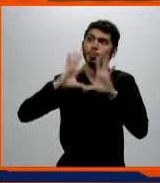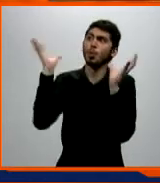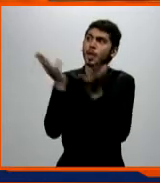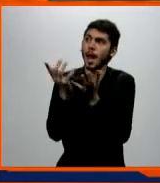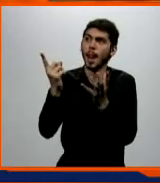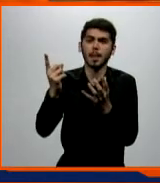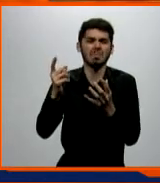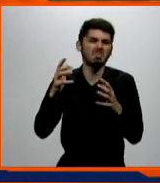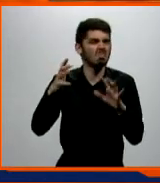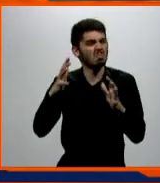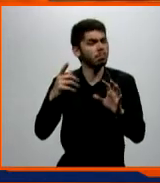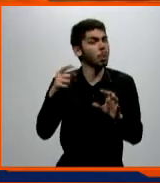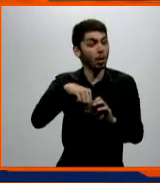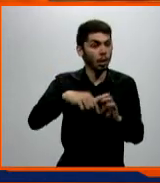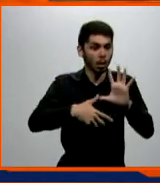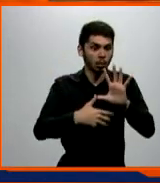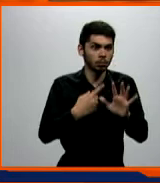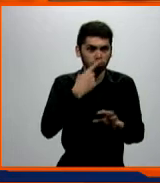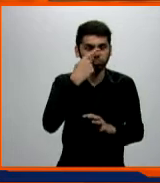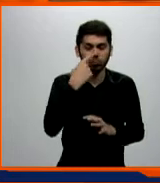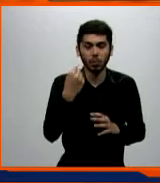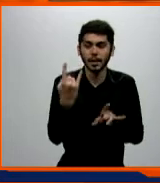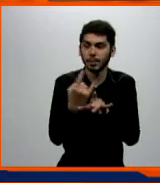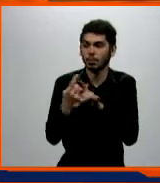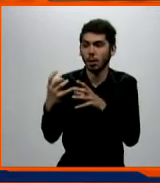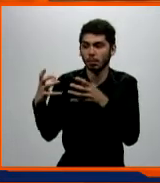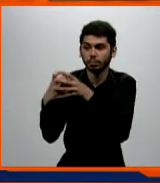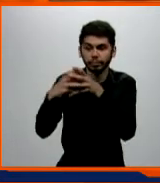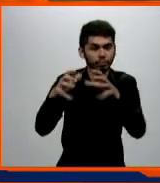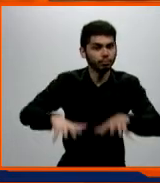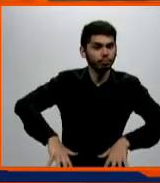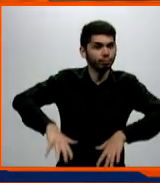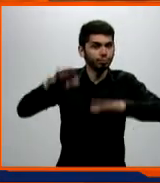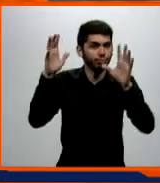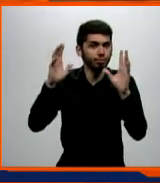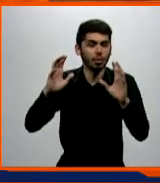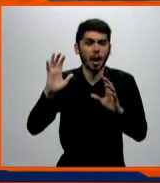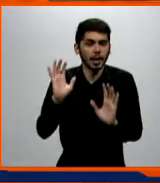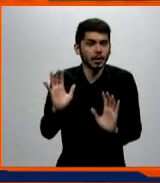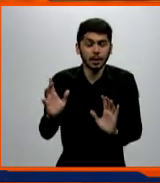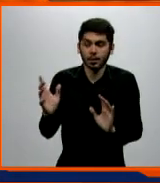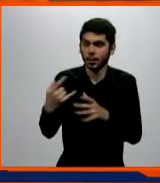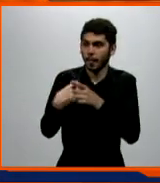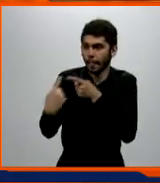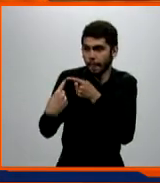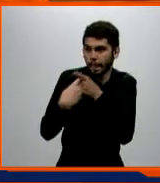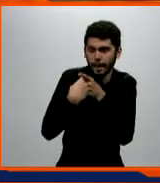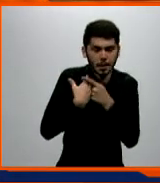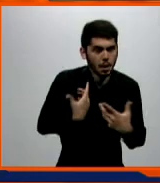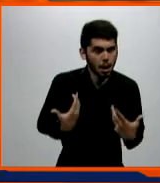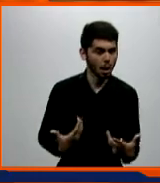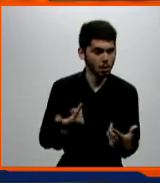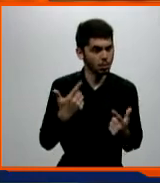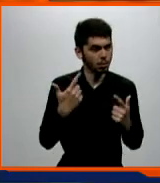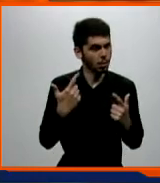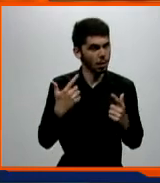tenés descanso, todos los jugadores que vienen a jugar son todos peloteros desde que nacieron de la cuna, entonces es difícil. O sea, cualquier jugador, cualquier